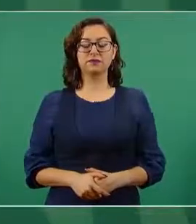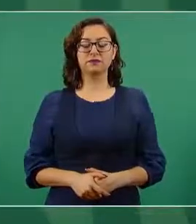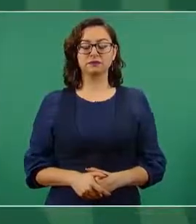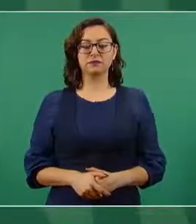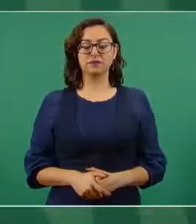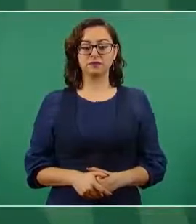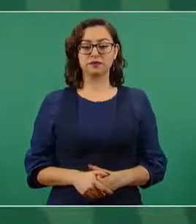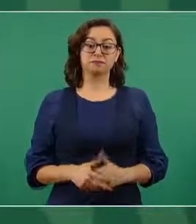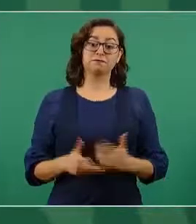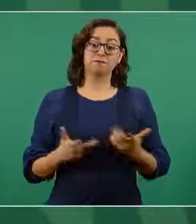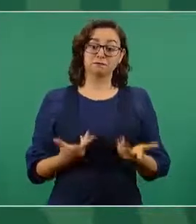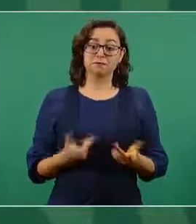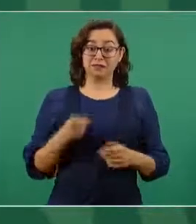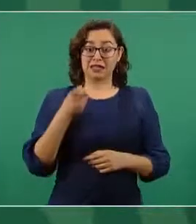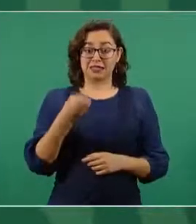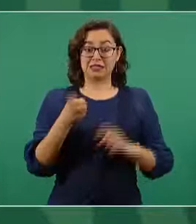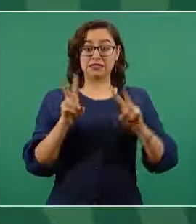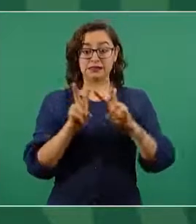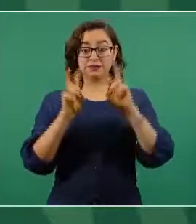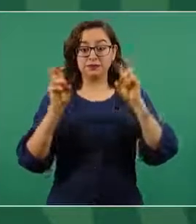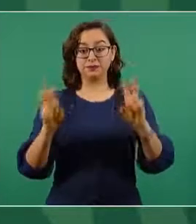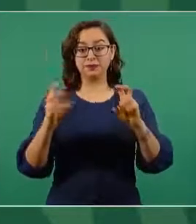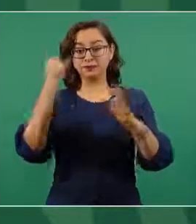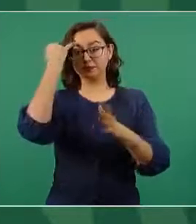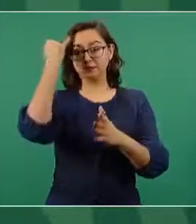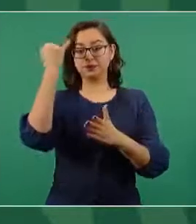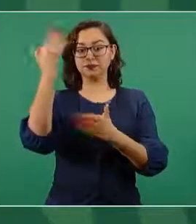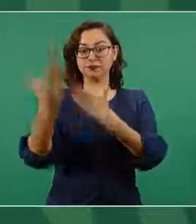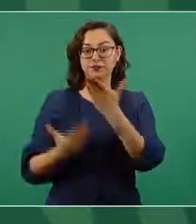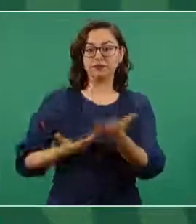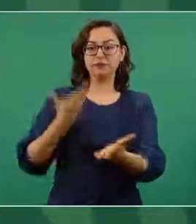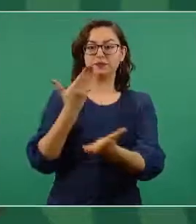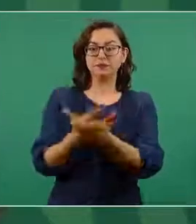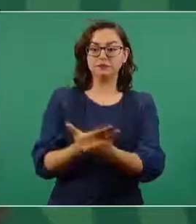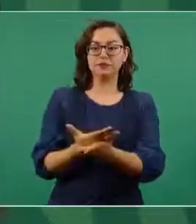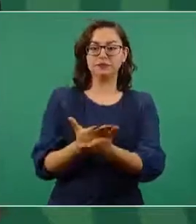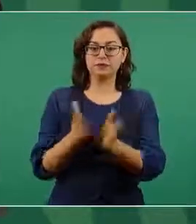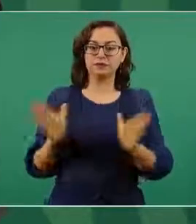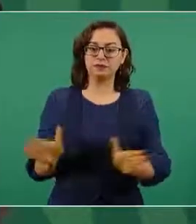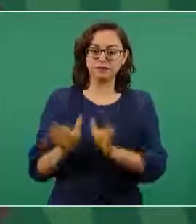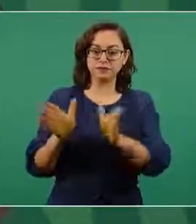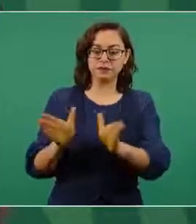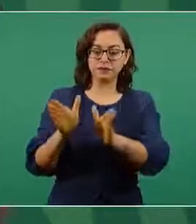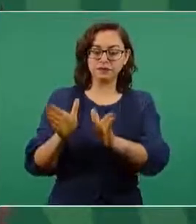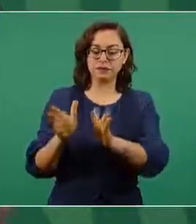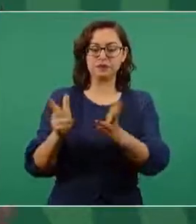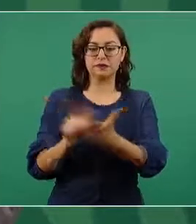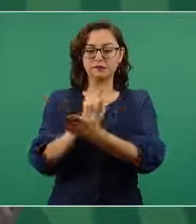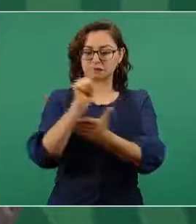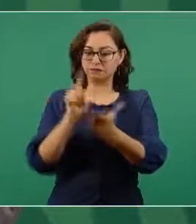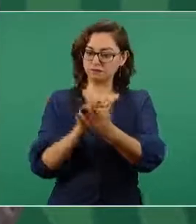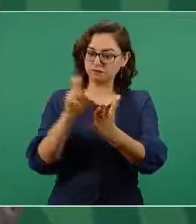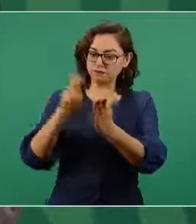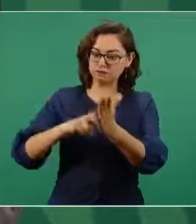que se están promoviendo de cambios legales